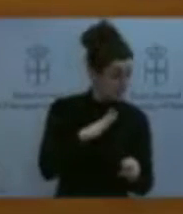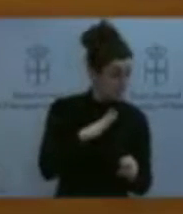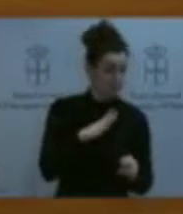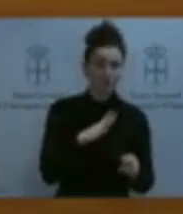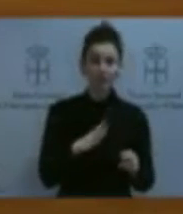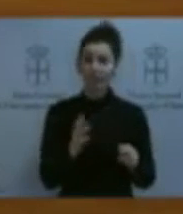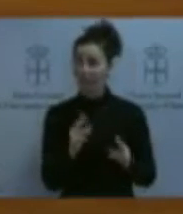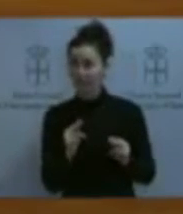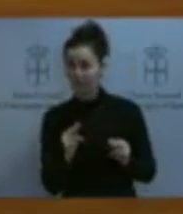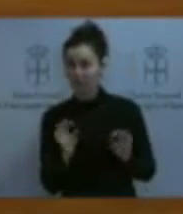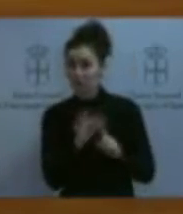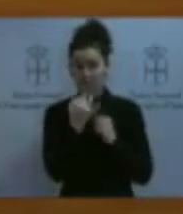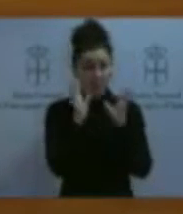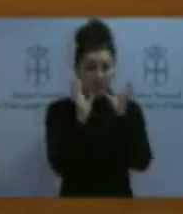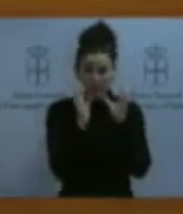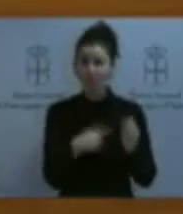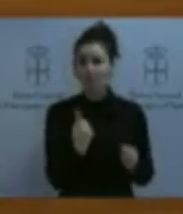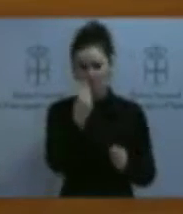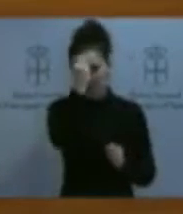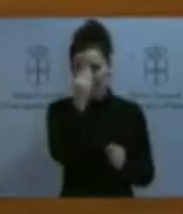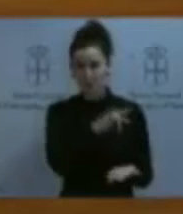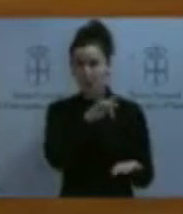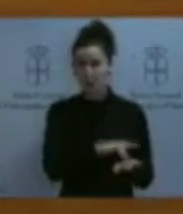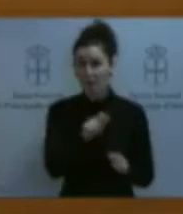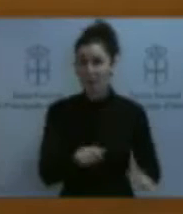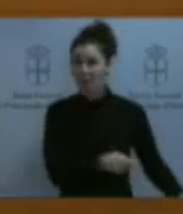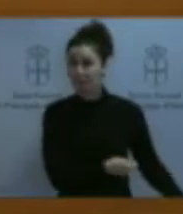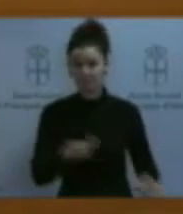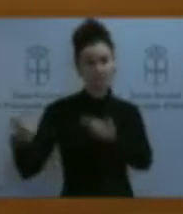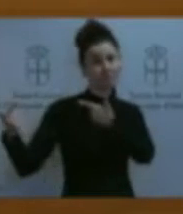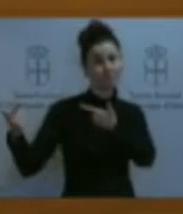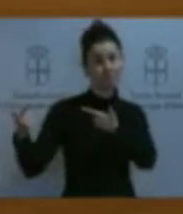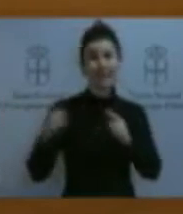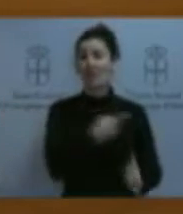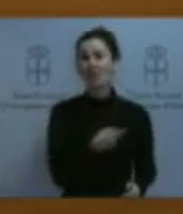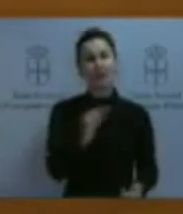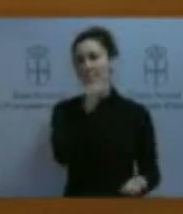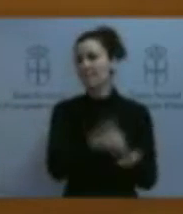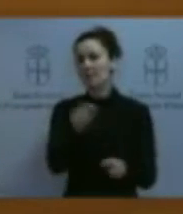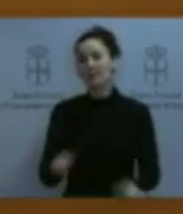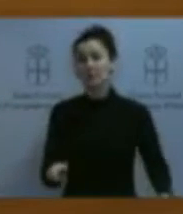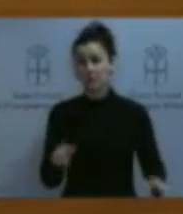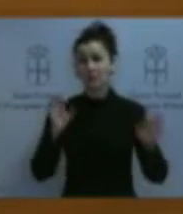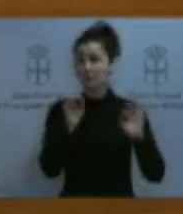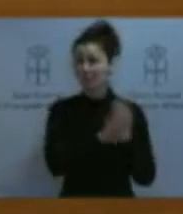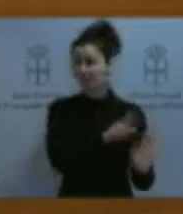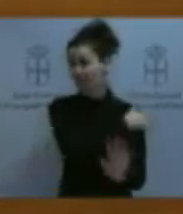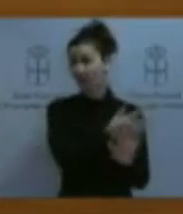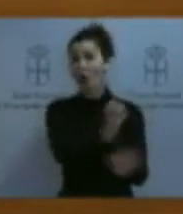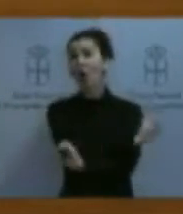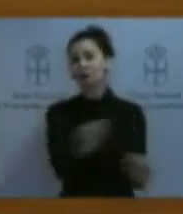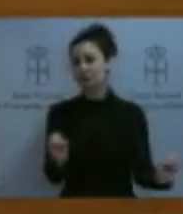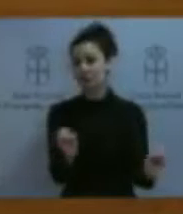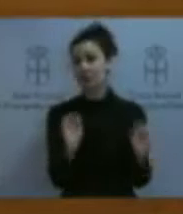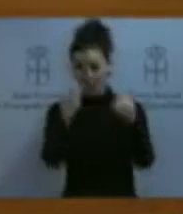hay con la migración asturiana, ¿no? 100.000 personas, cero medidas hasta ahora, cero retorno con las políticas públicas del Principado y